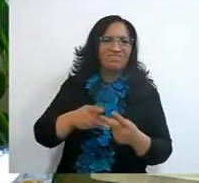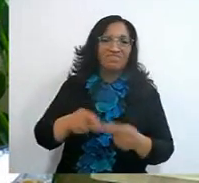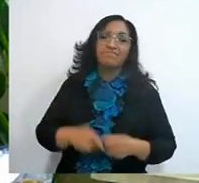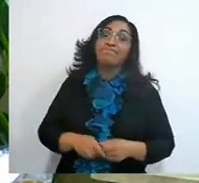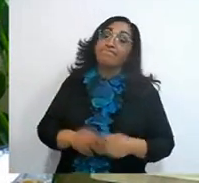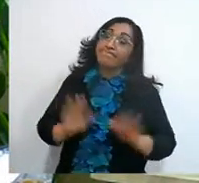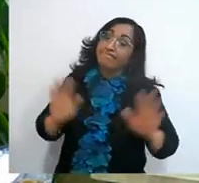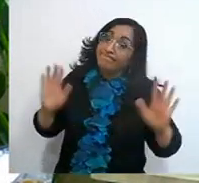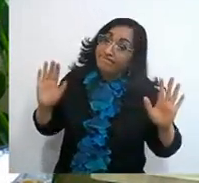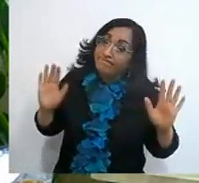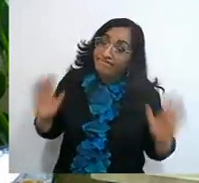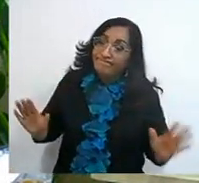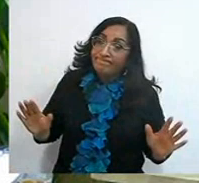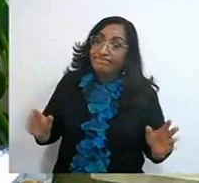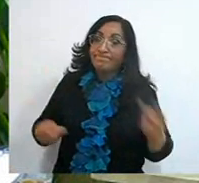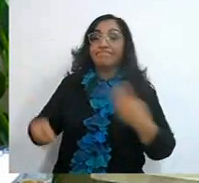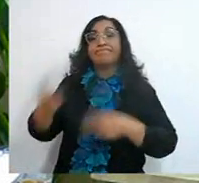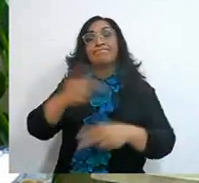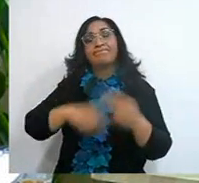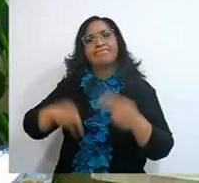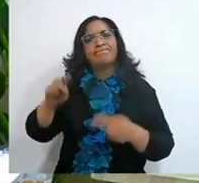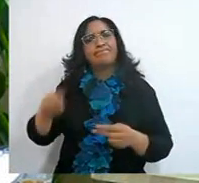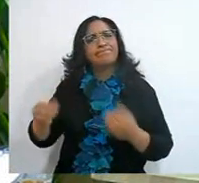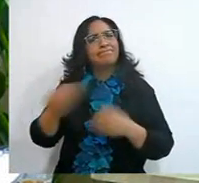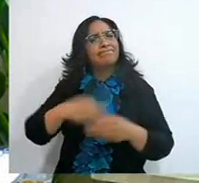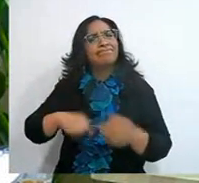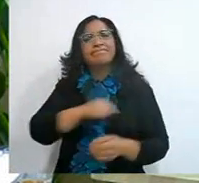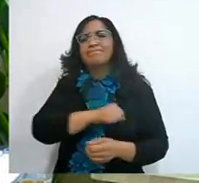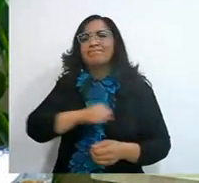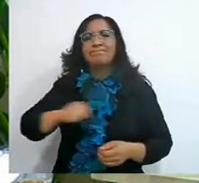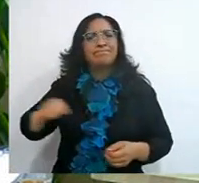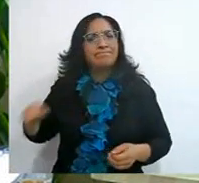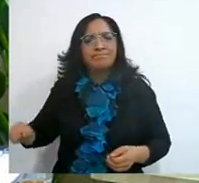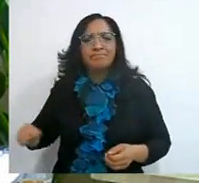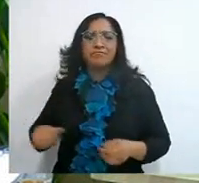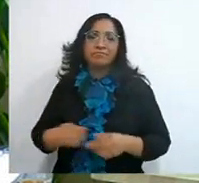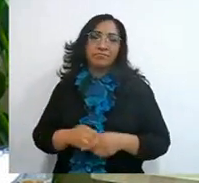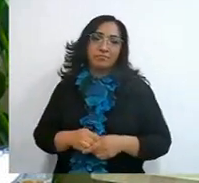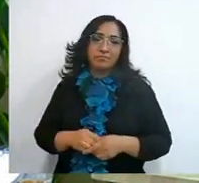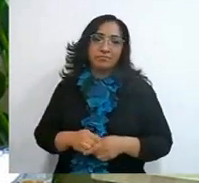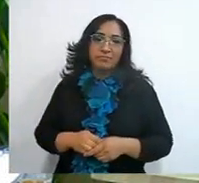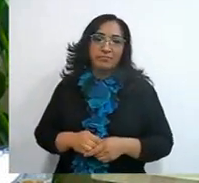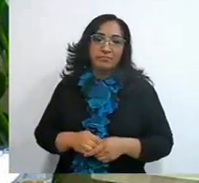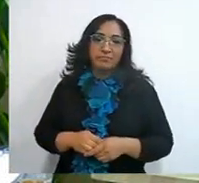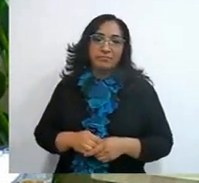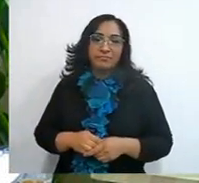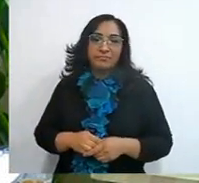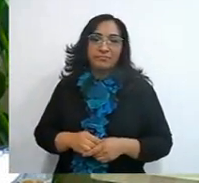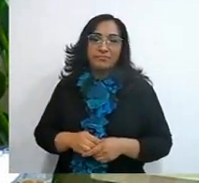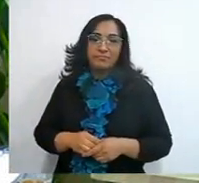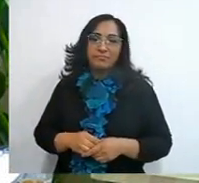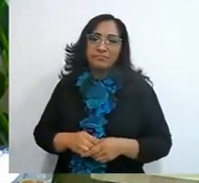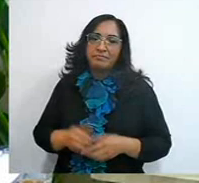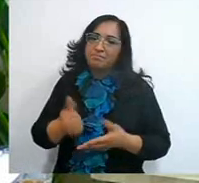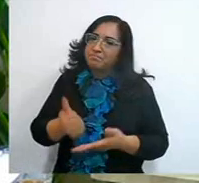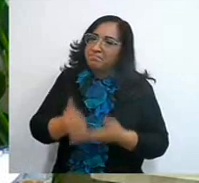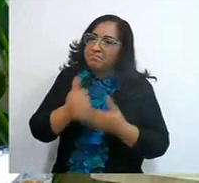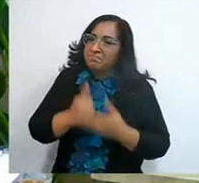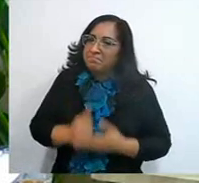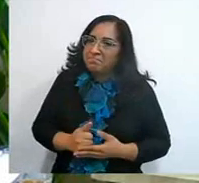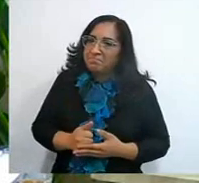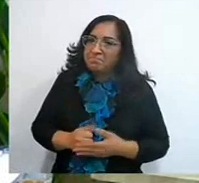Pues que le van a agarrar las plagas, ya que usted está abrazando allá, que le favorezcan las